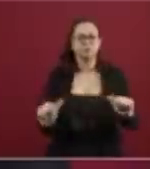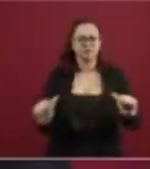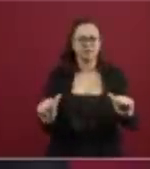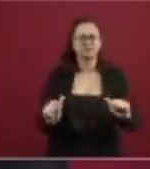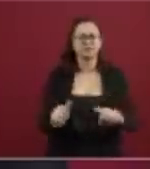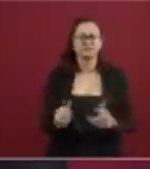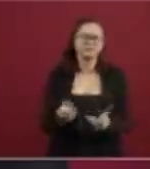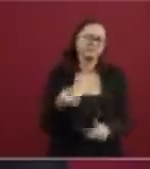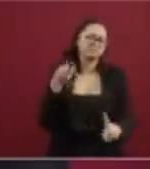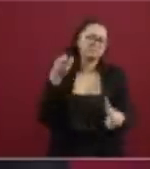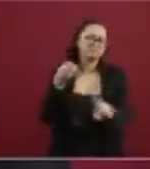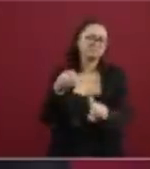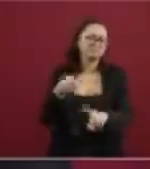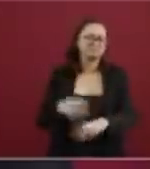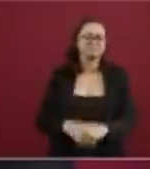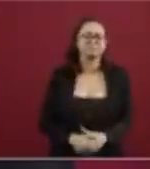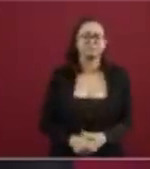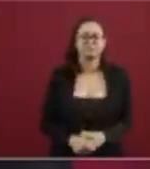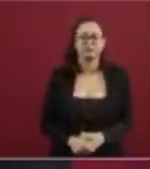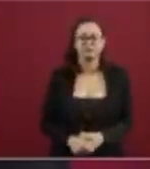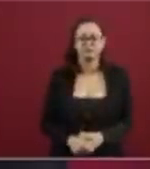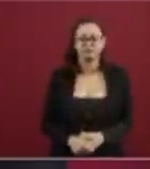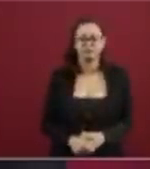Venezuela. Está